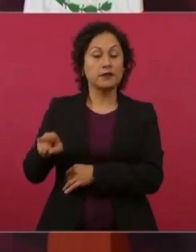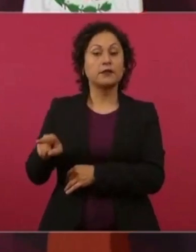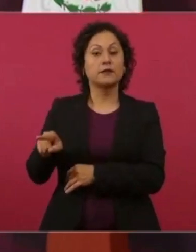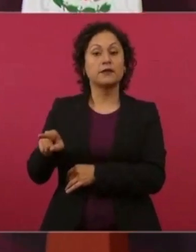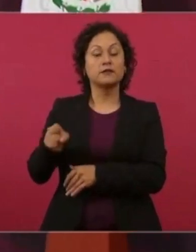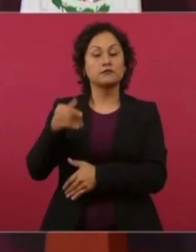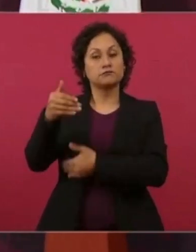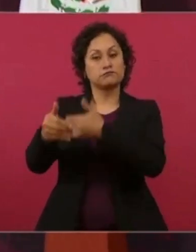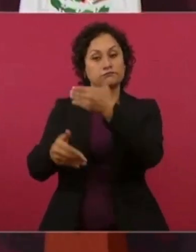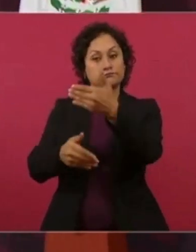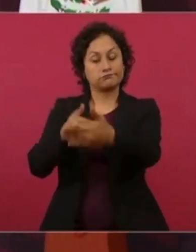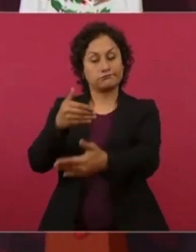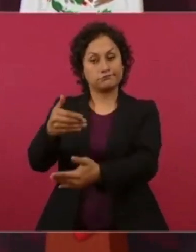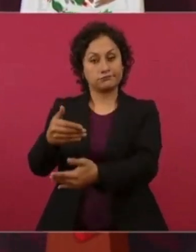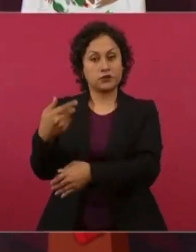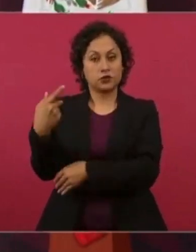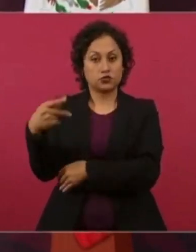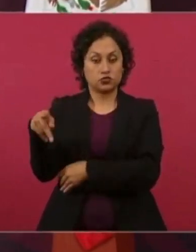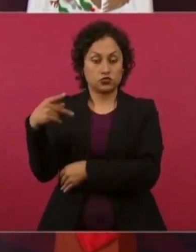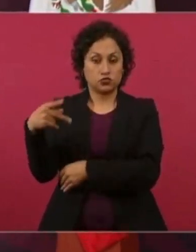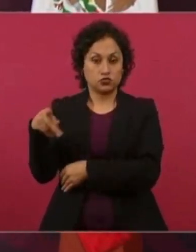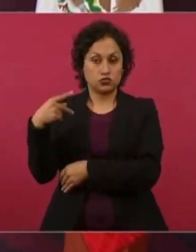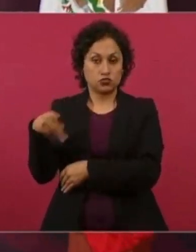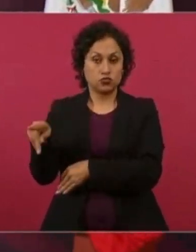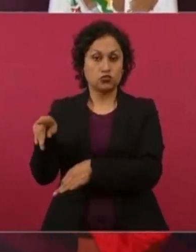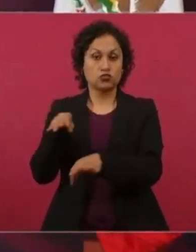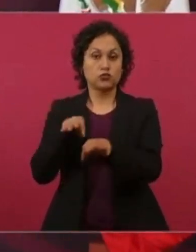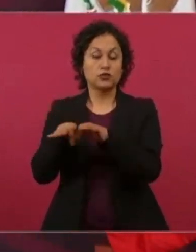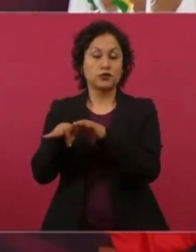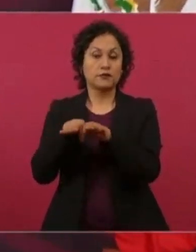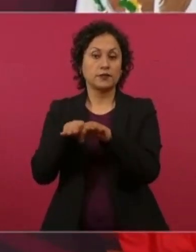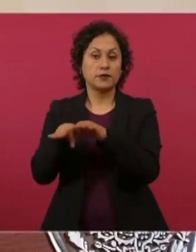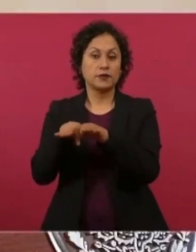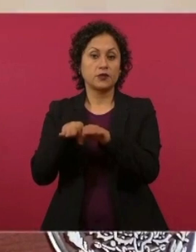llevar a cabo labores